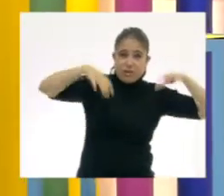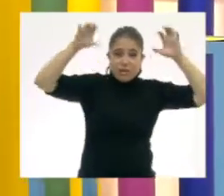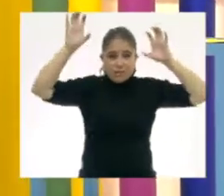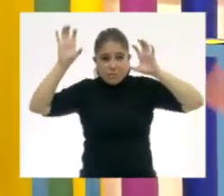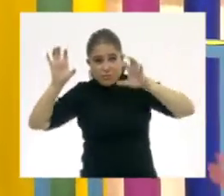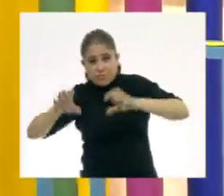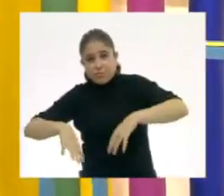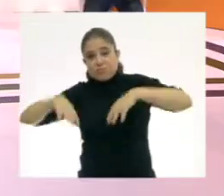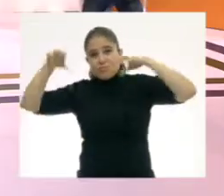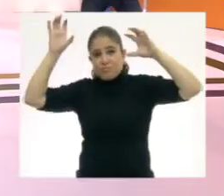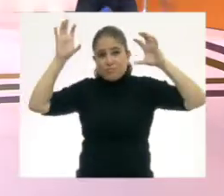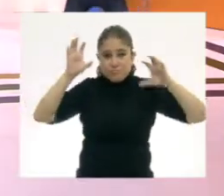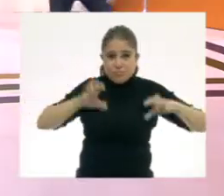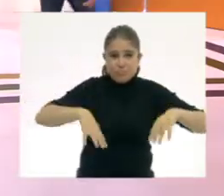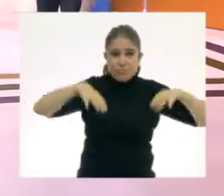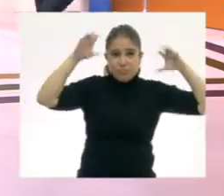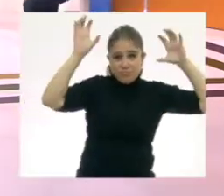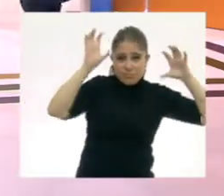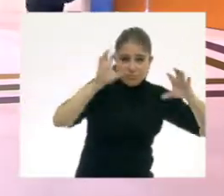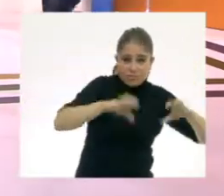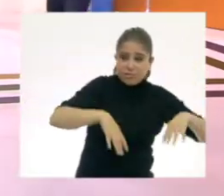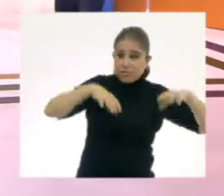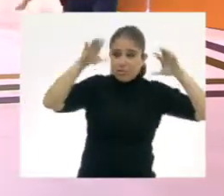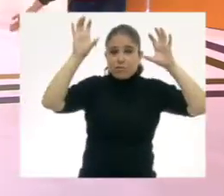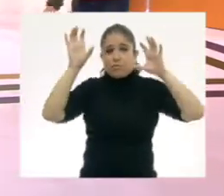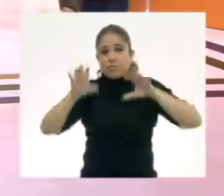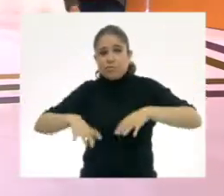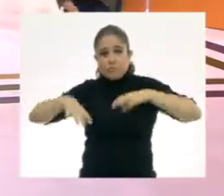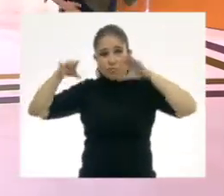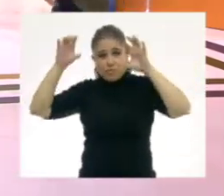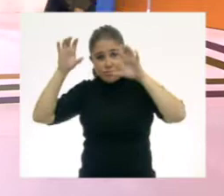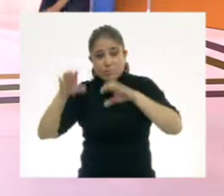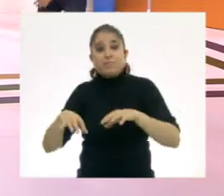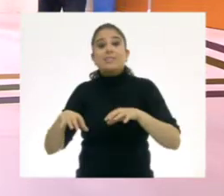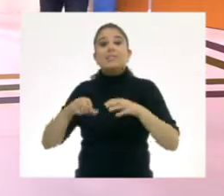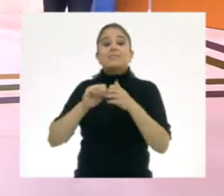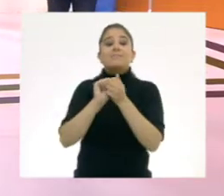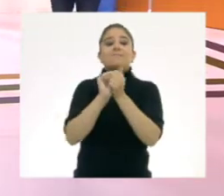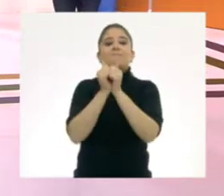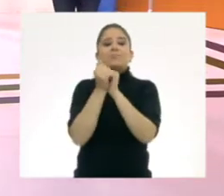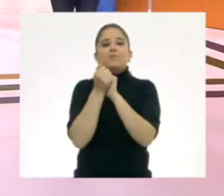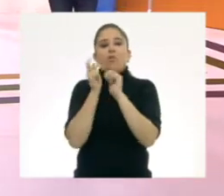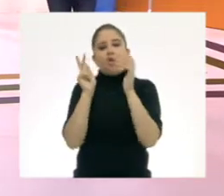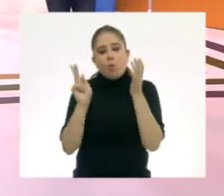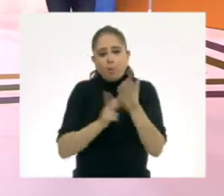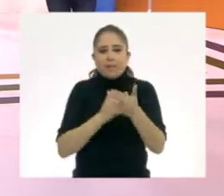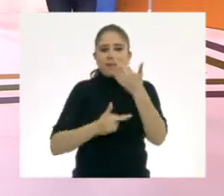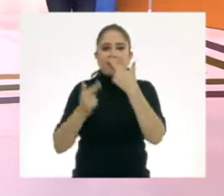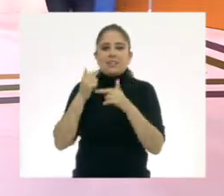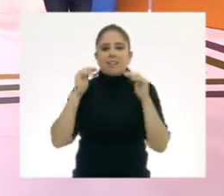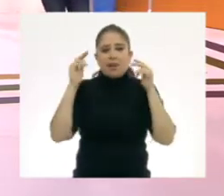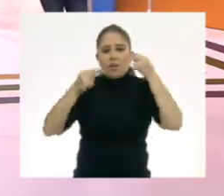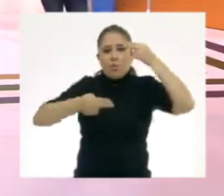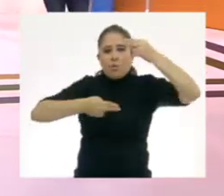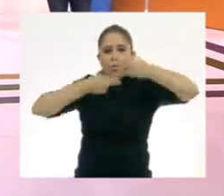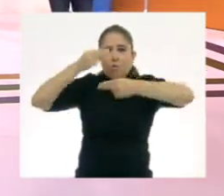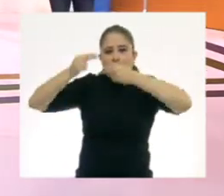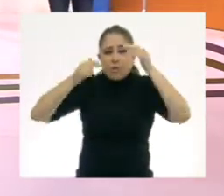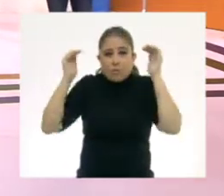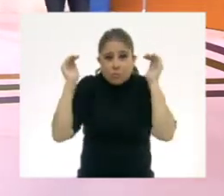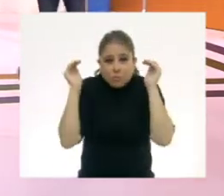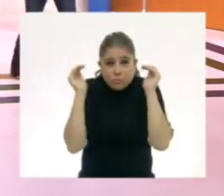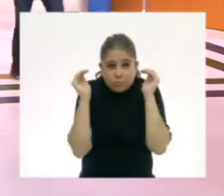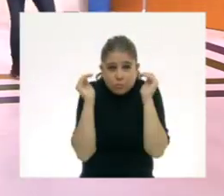a todo. Y entonces te vas volviendo pequeña, una nube más